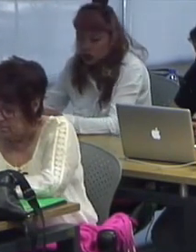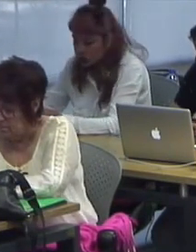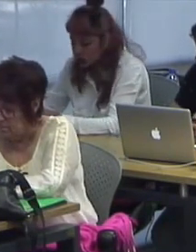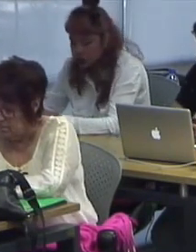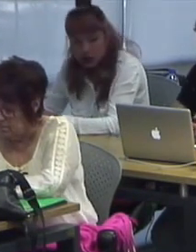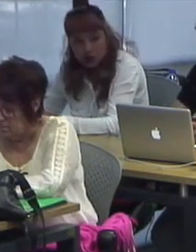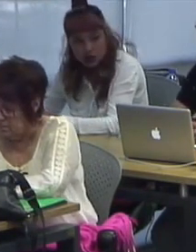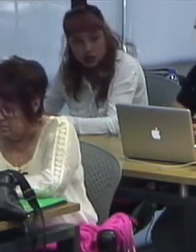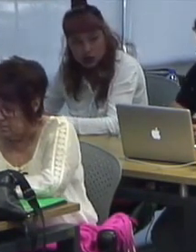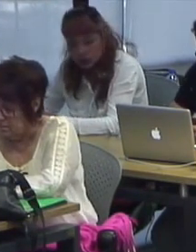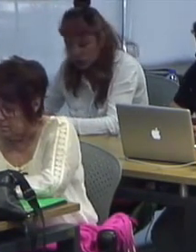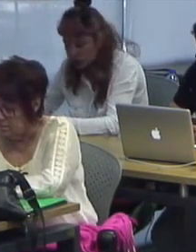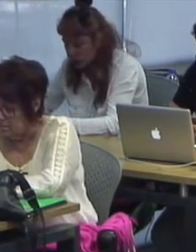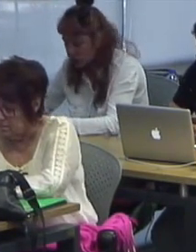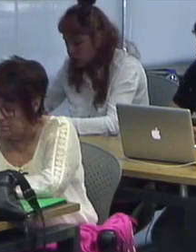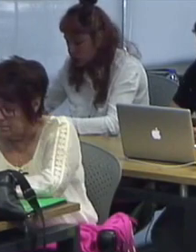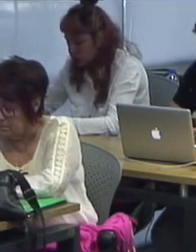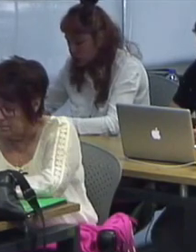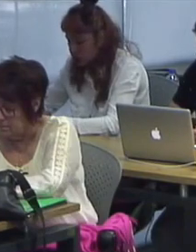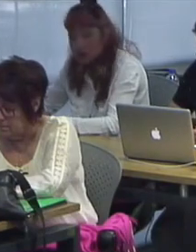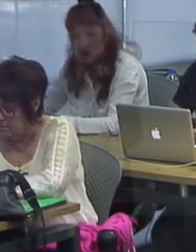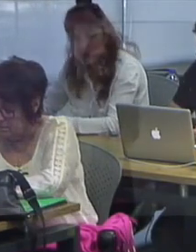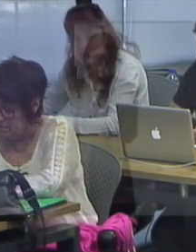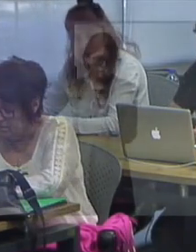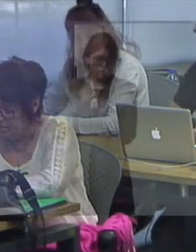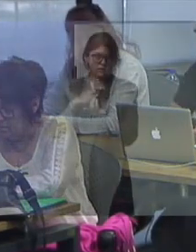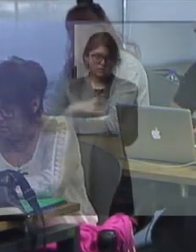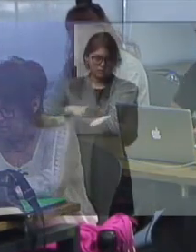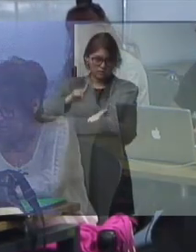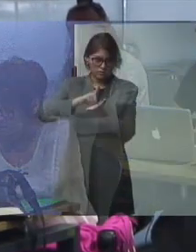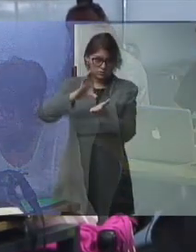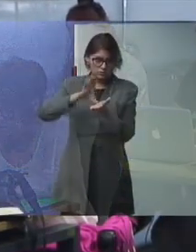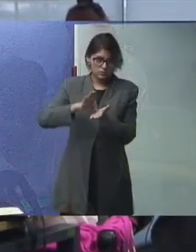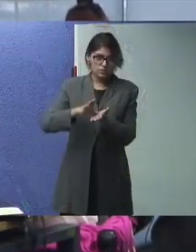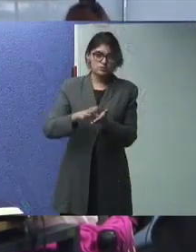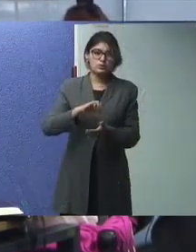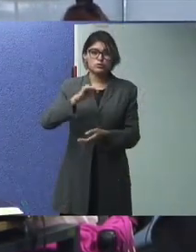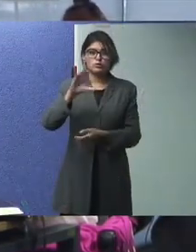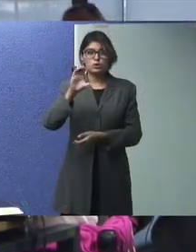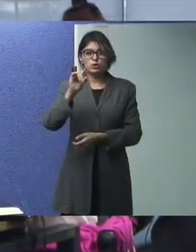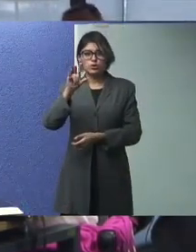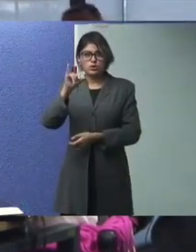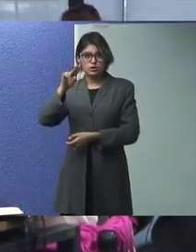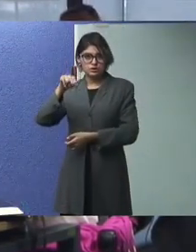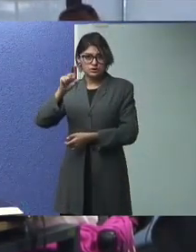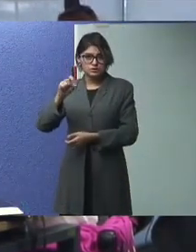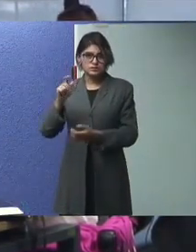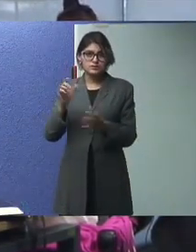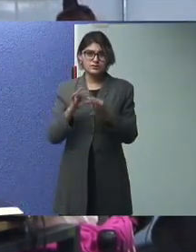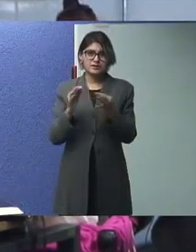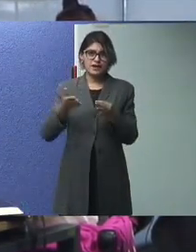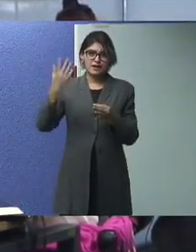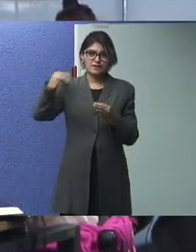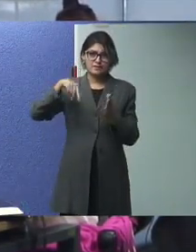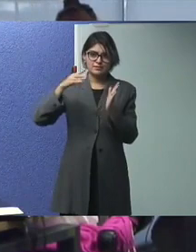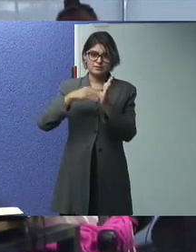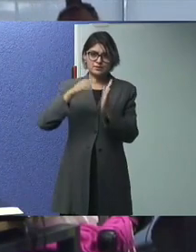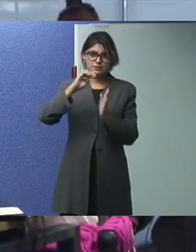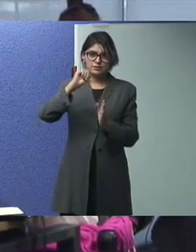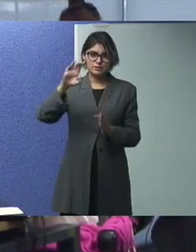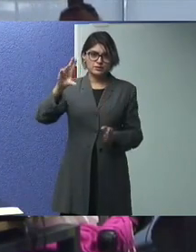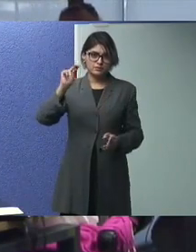de los dos de los investigadores con discapacidad que están sentando las bases de lo que en los 80 sería el modelo social